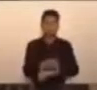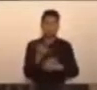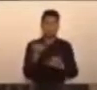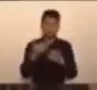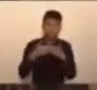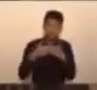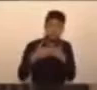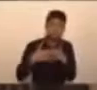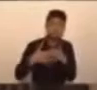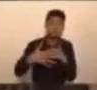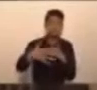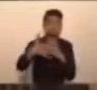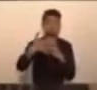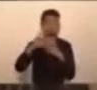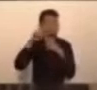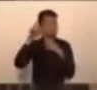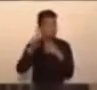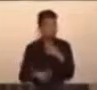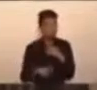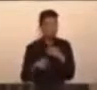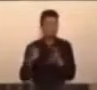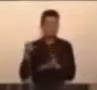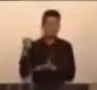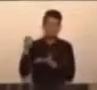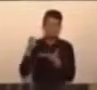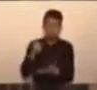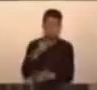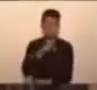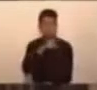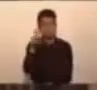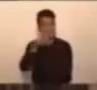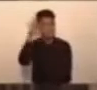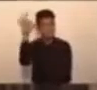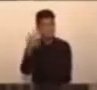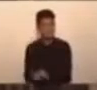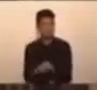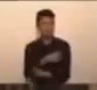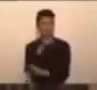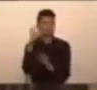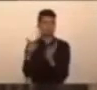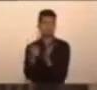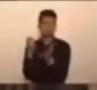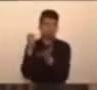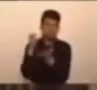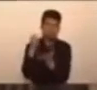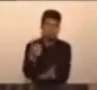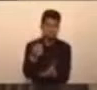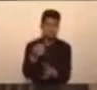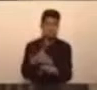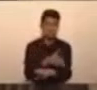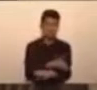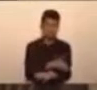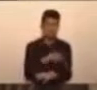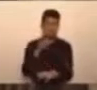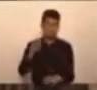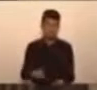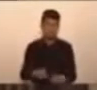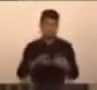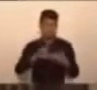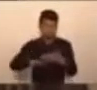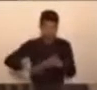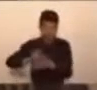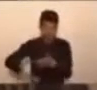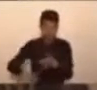en adelante se hacía la devolución del 100% de lo que se tenía que deducir